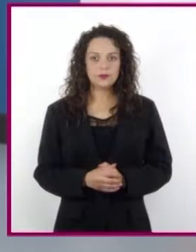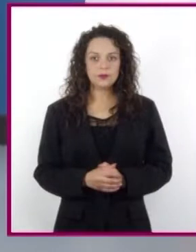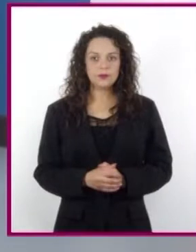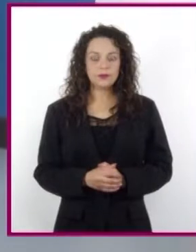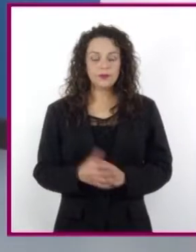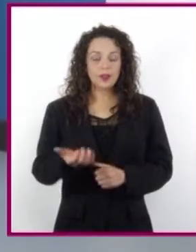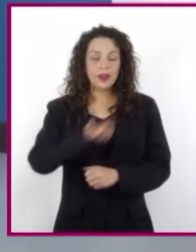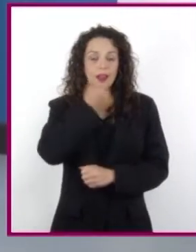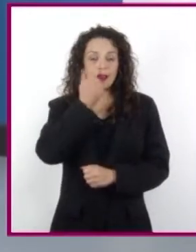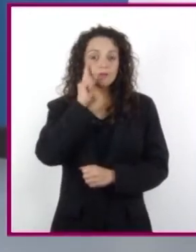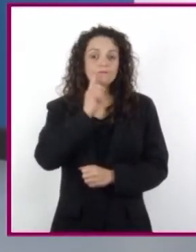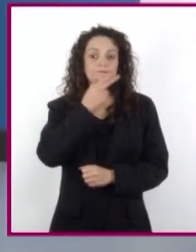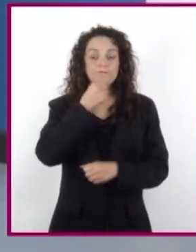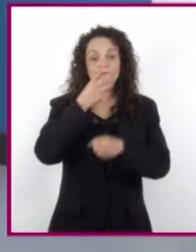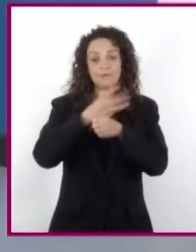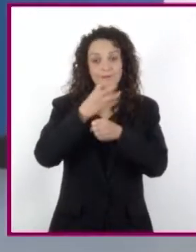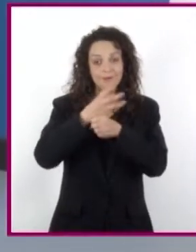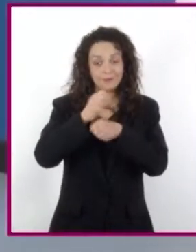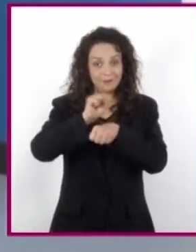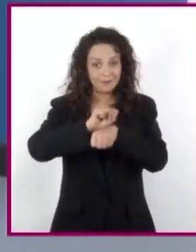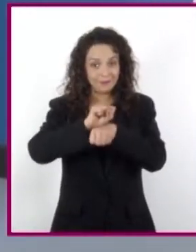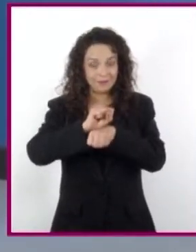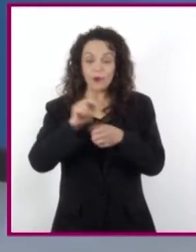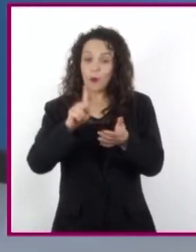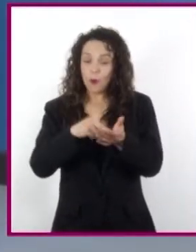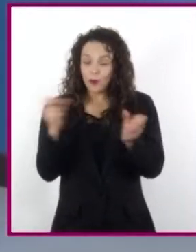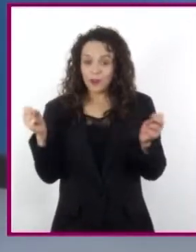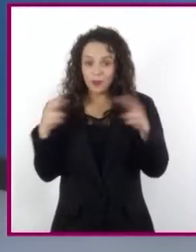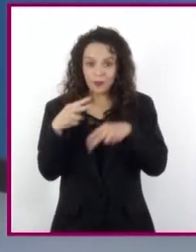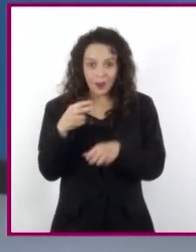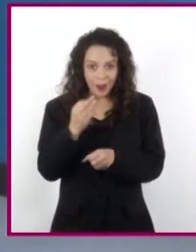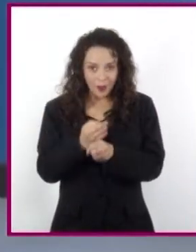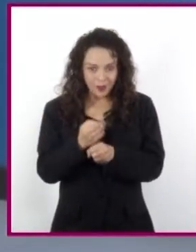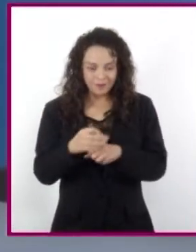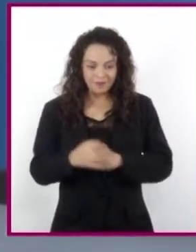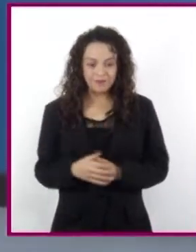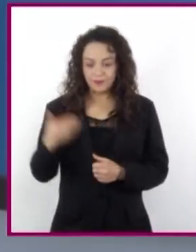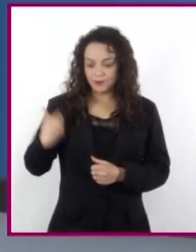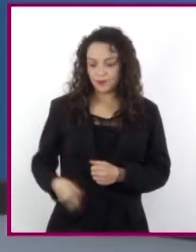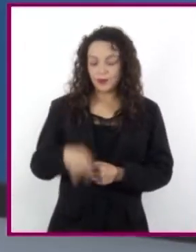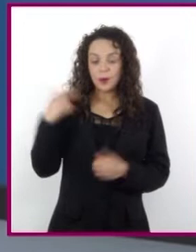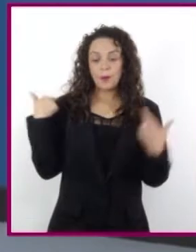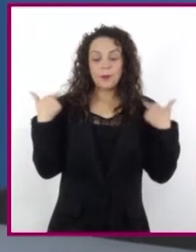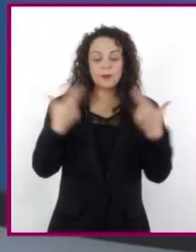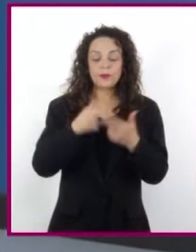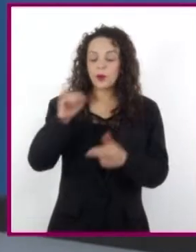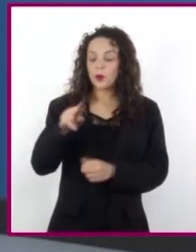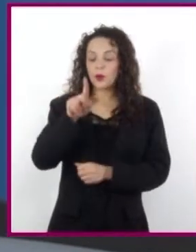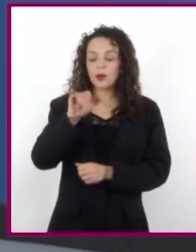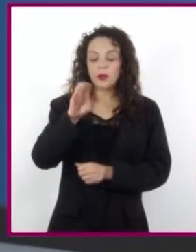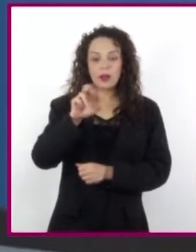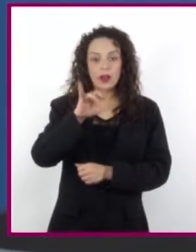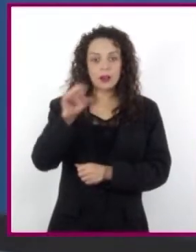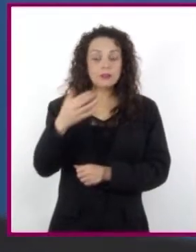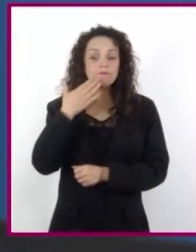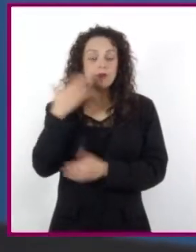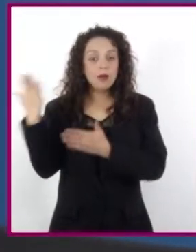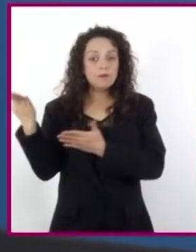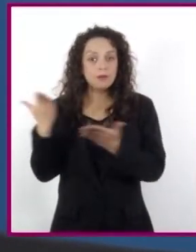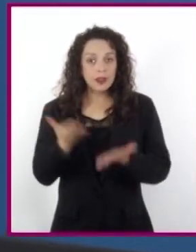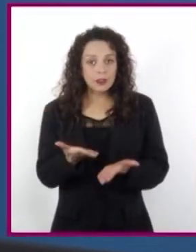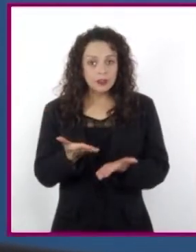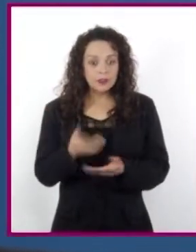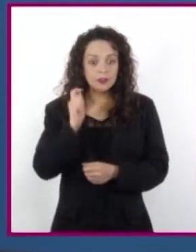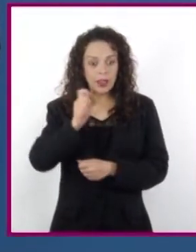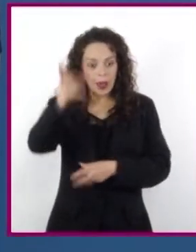Alumnas y alumnos de tercer grado de secundaria, nuevamente nos volvemos a encontrar. Soy el maestro Julio Carrillo. Sean ustedes bienvenidas y bienvenidos a una